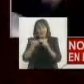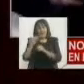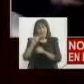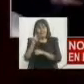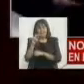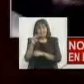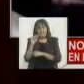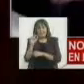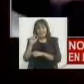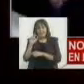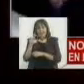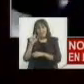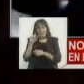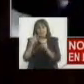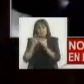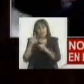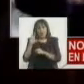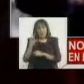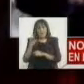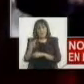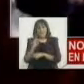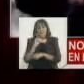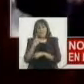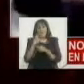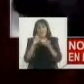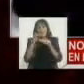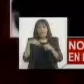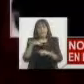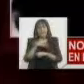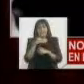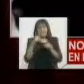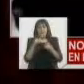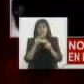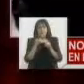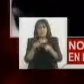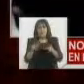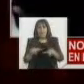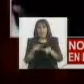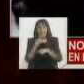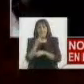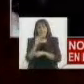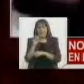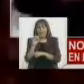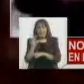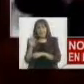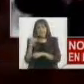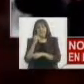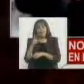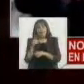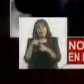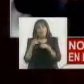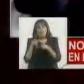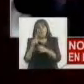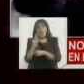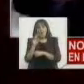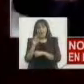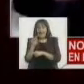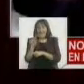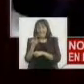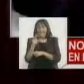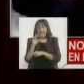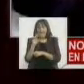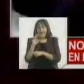rene.castro.cr@gmail.com, pero más relevante que eso es en el web del ministerio o en los propios sitios de Ramsar o de